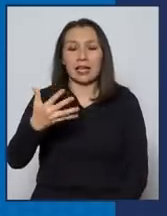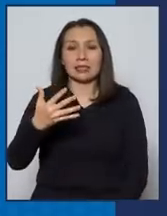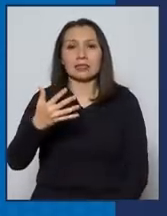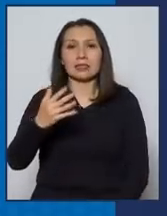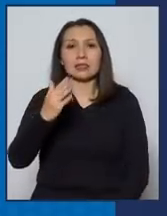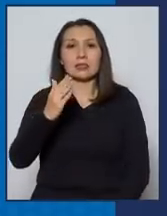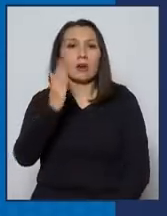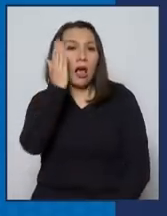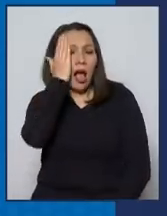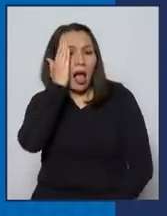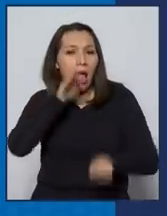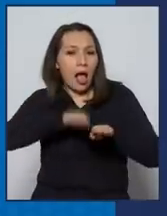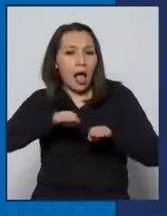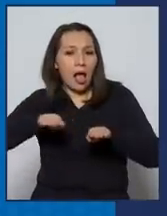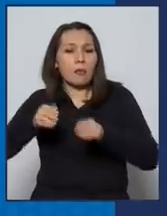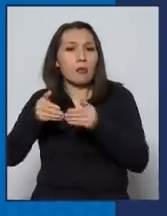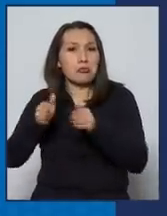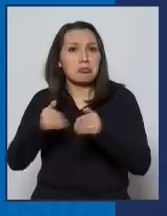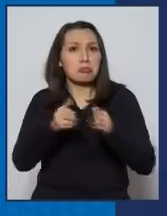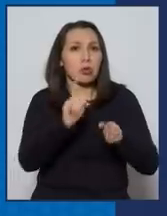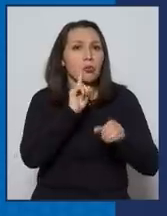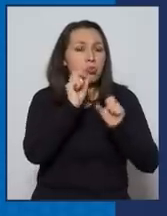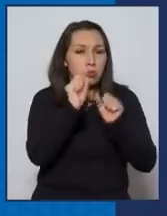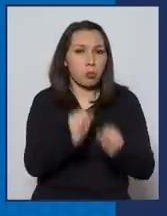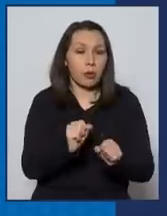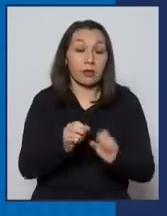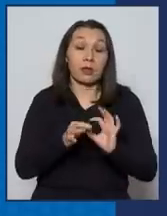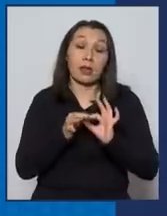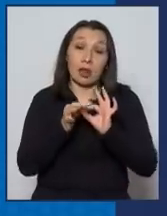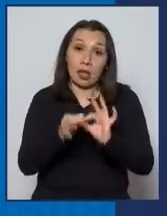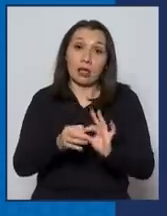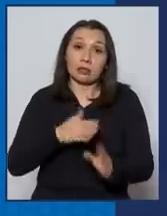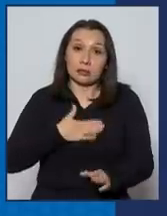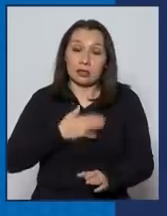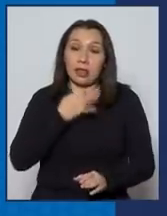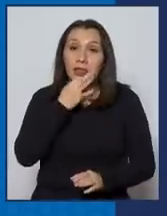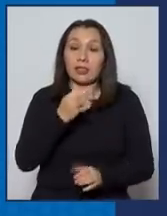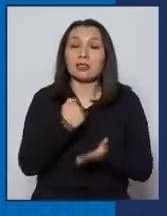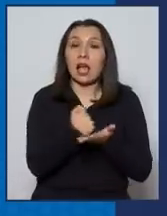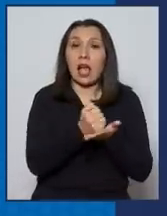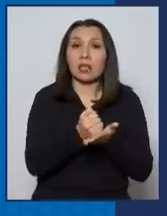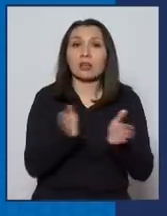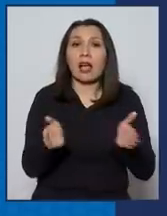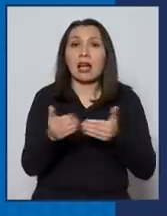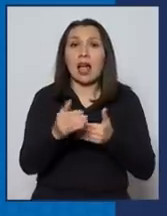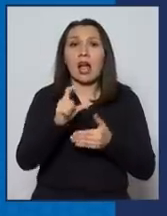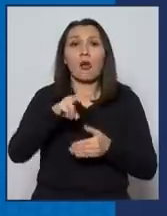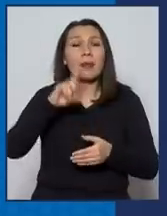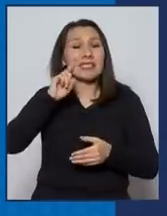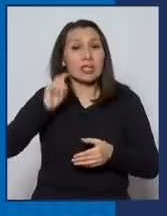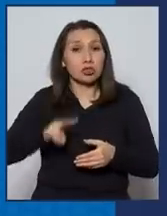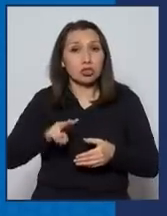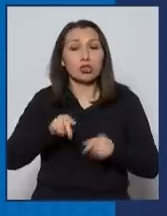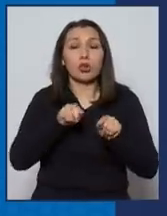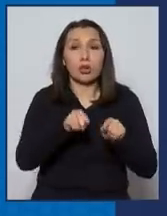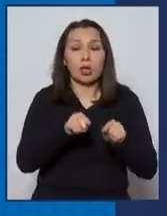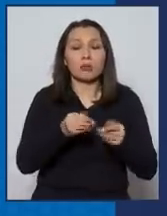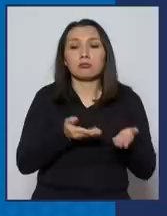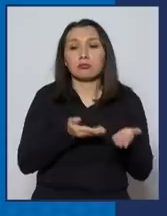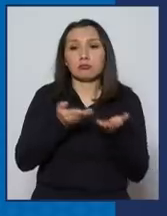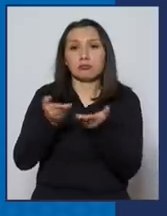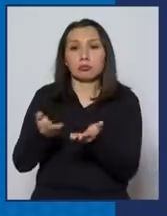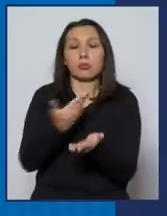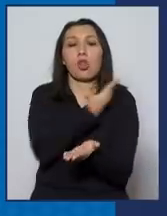4.465 habitaciones disponibles. Y quiero agradecer a la Asociación de Cajas de Compensación, que ha puesto a disposición